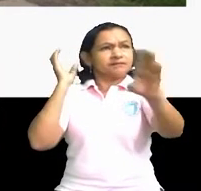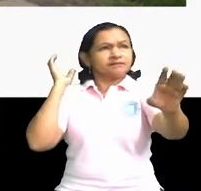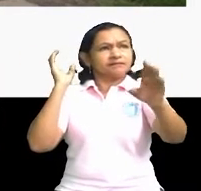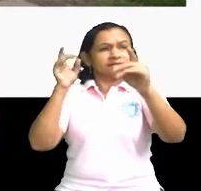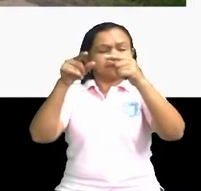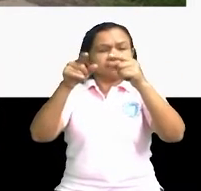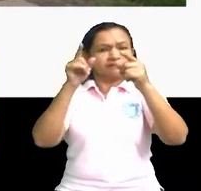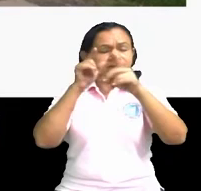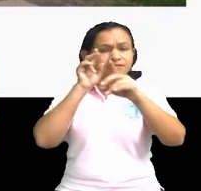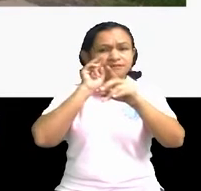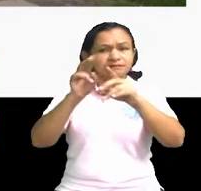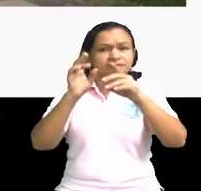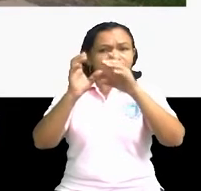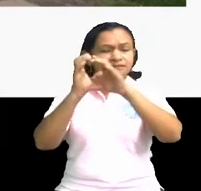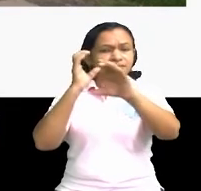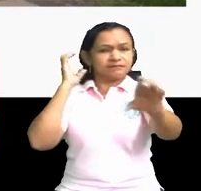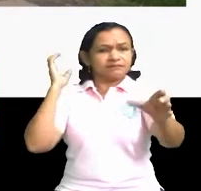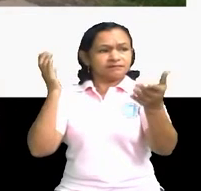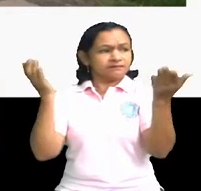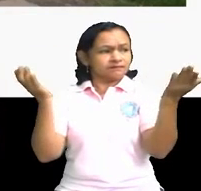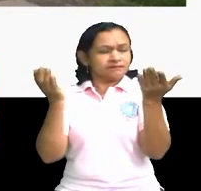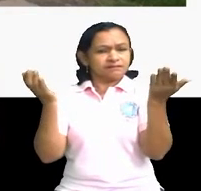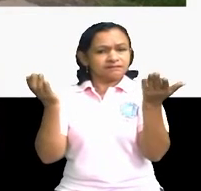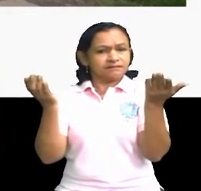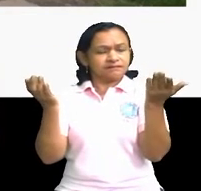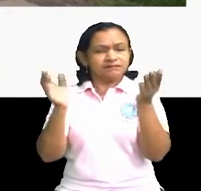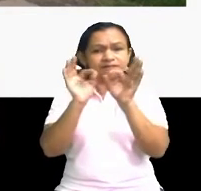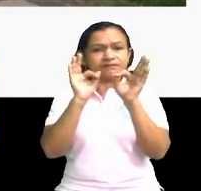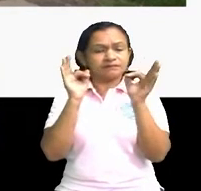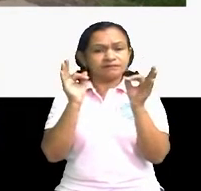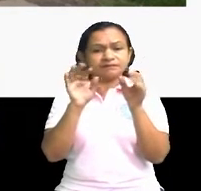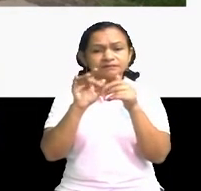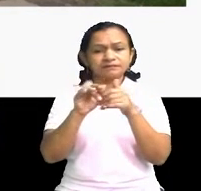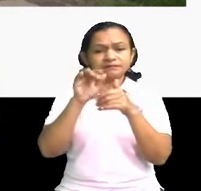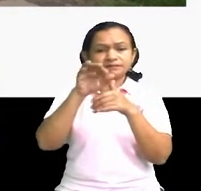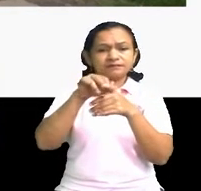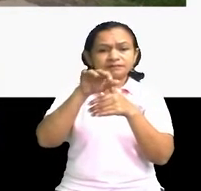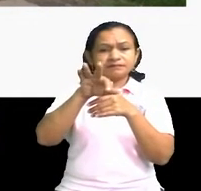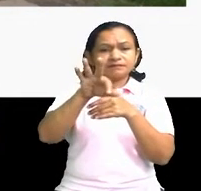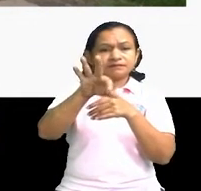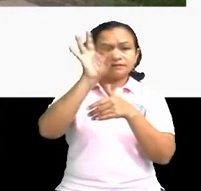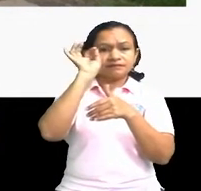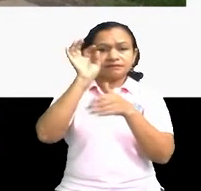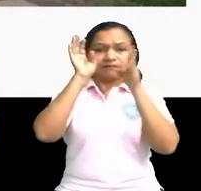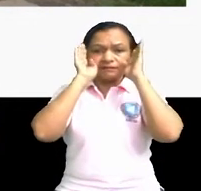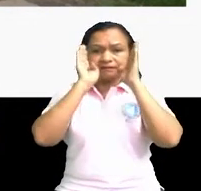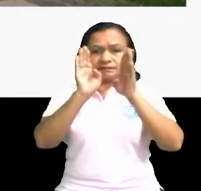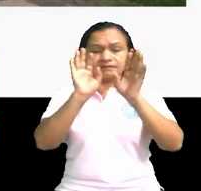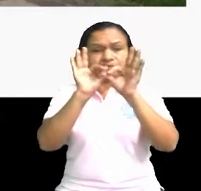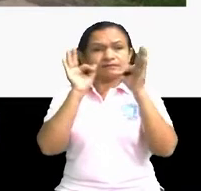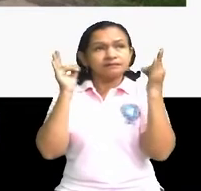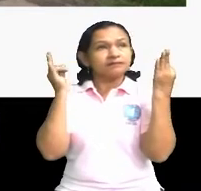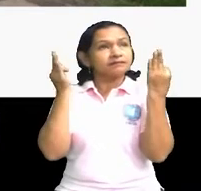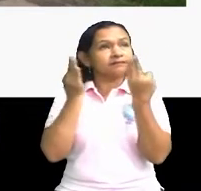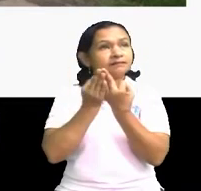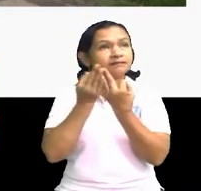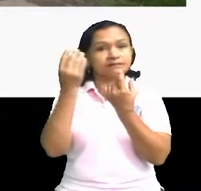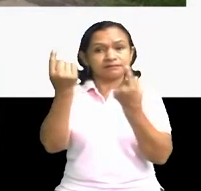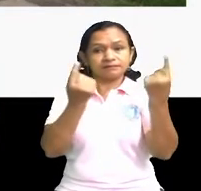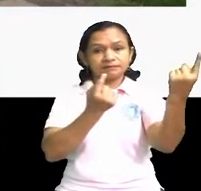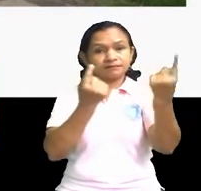con sus ventanas. Una chatarra. Ahí se atendían a la familia. Esa era una oficina para atender a las familias cuando